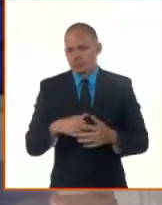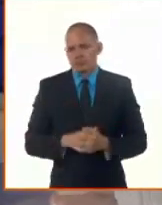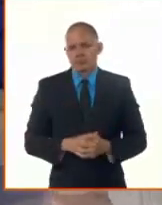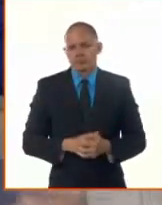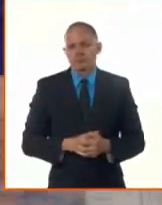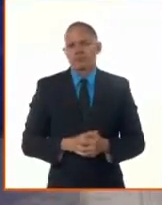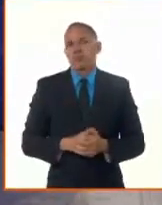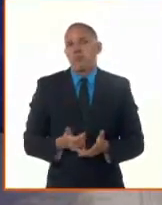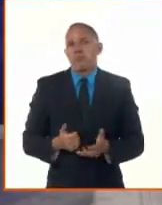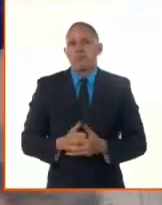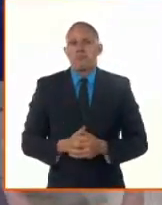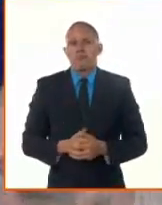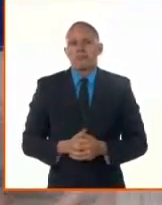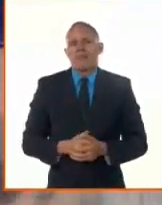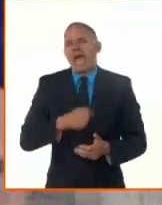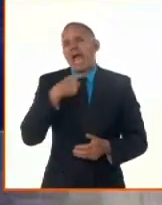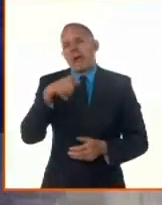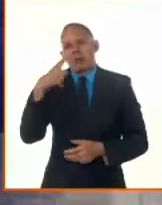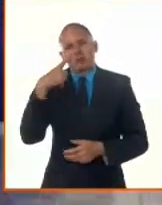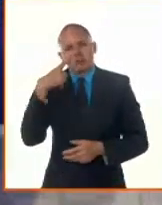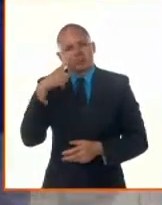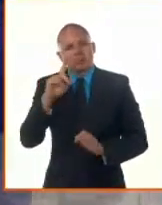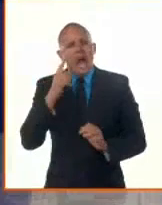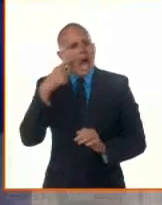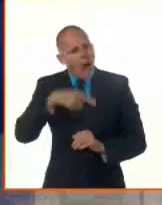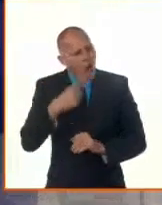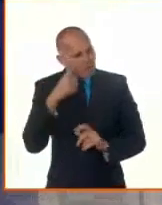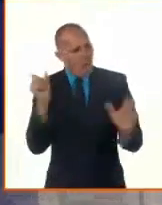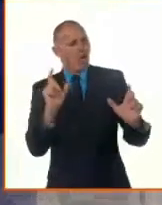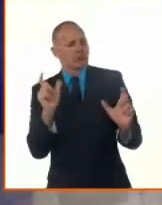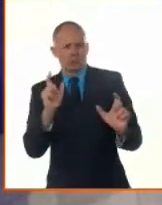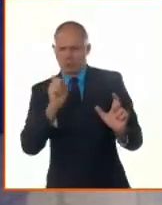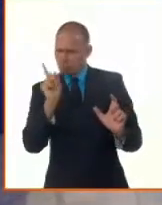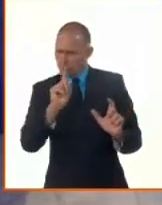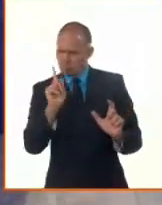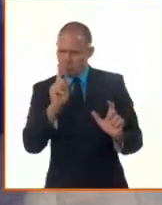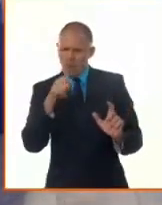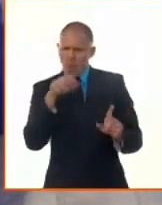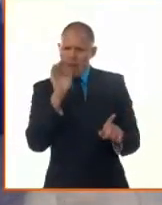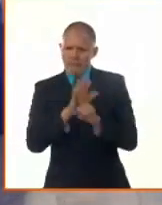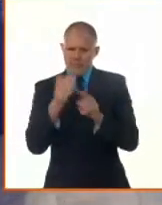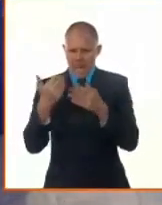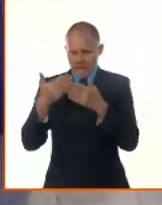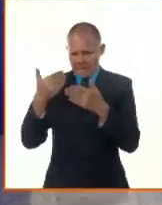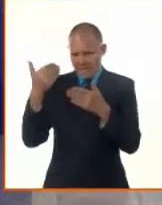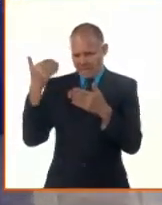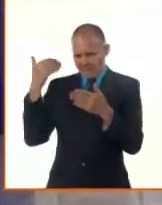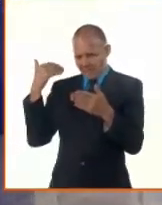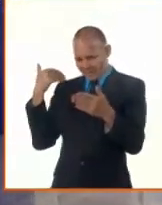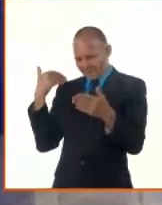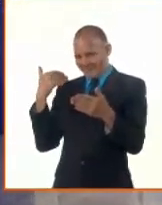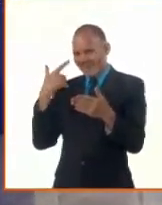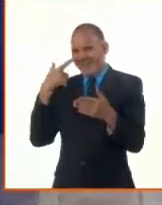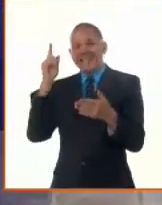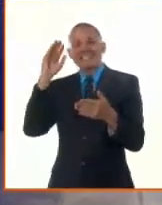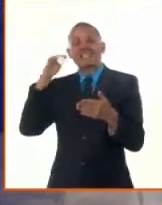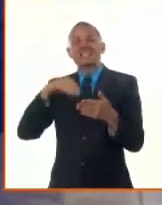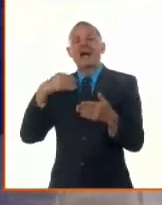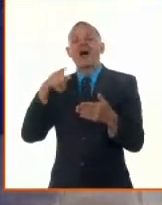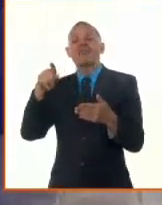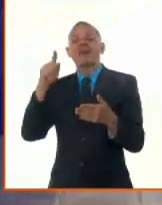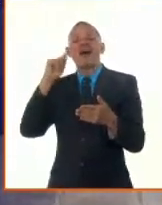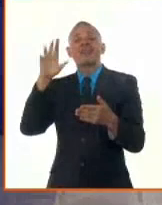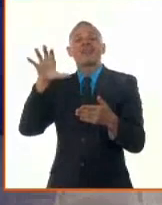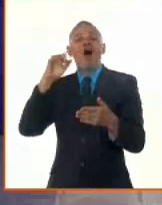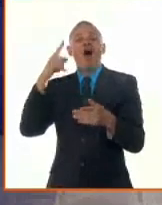si uno se da cuenta y sigue el acontecer antes de Ucrania y después de Ucrania nosotros nos damos